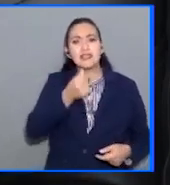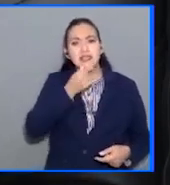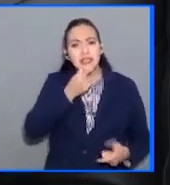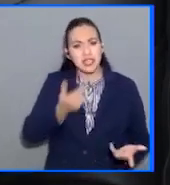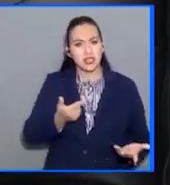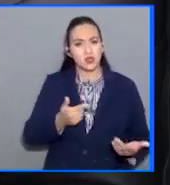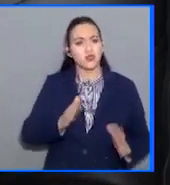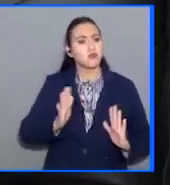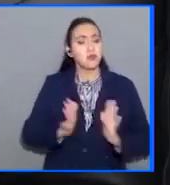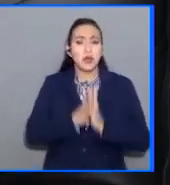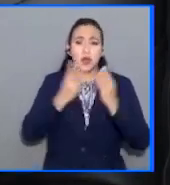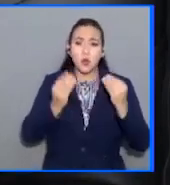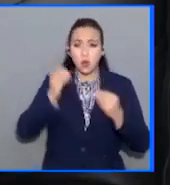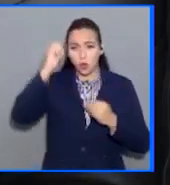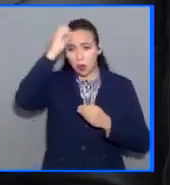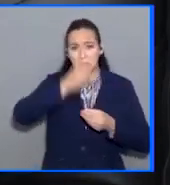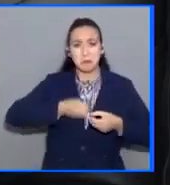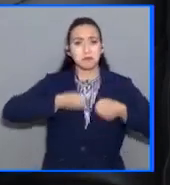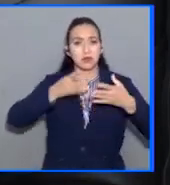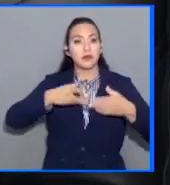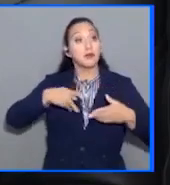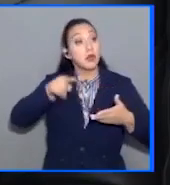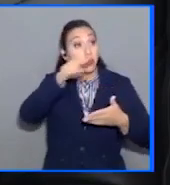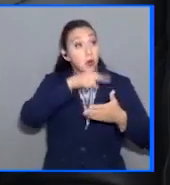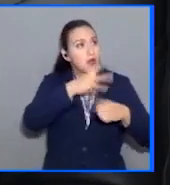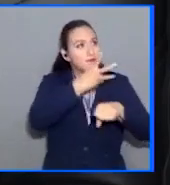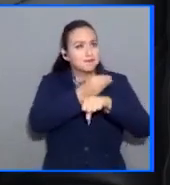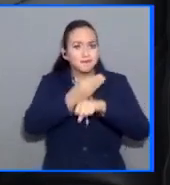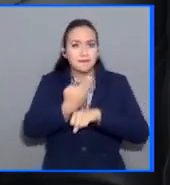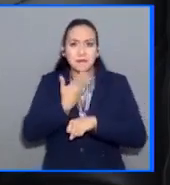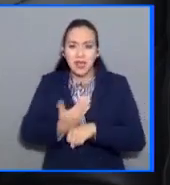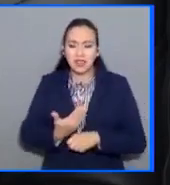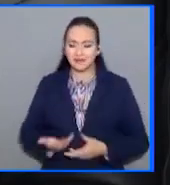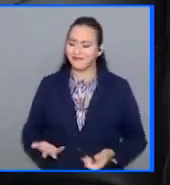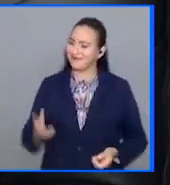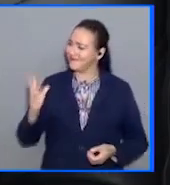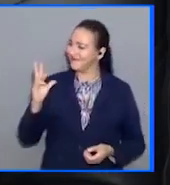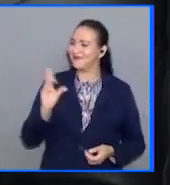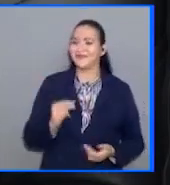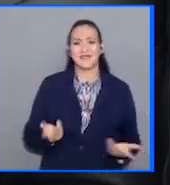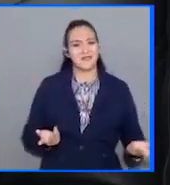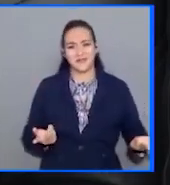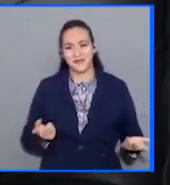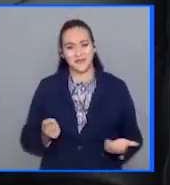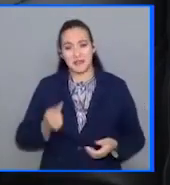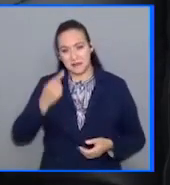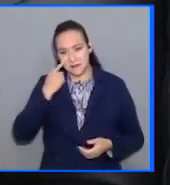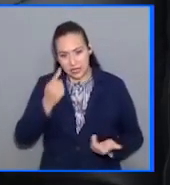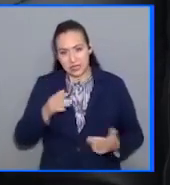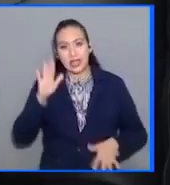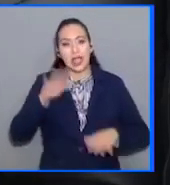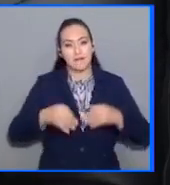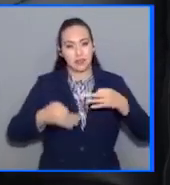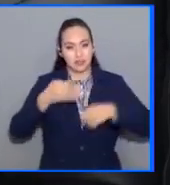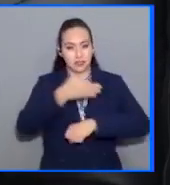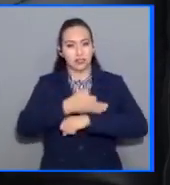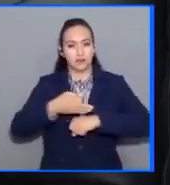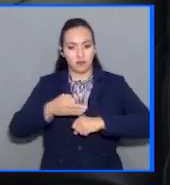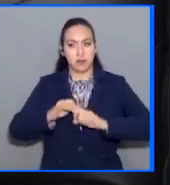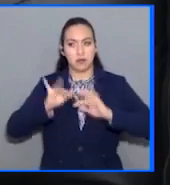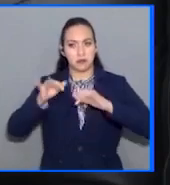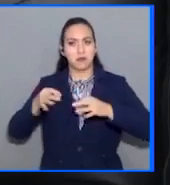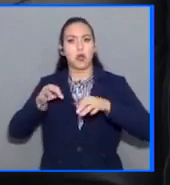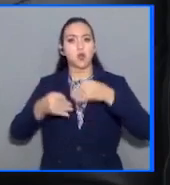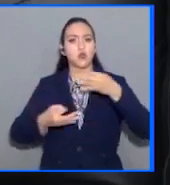en el sistema de justicia. Y aunque ustedes no lo crean, en los juzgados familiares es el lugar donde menos